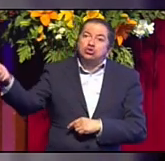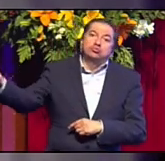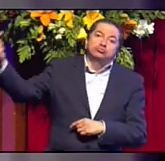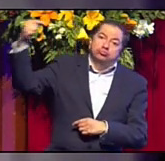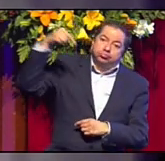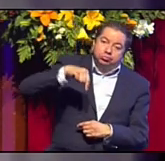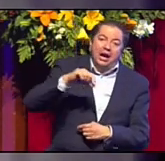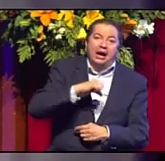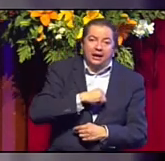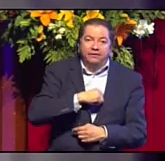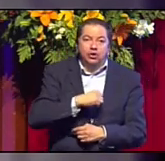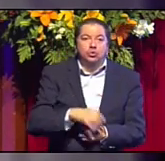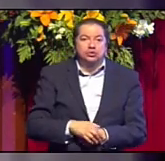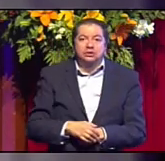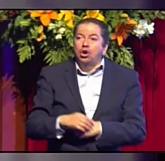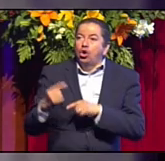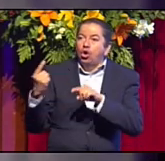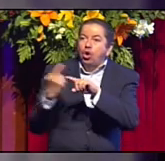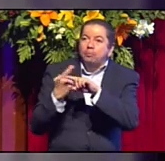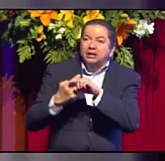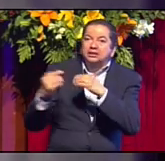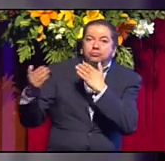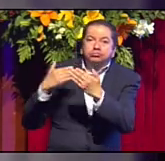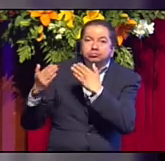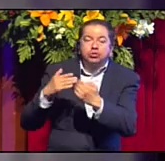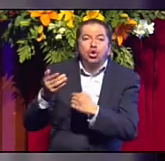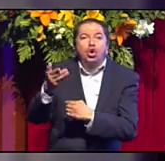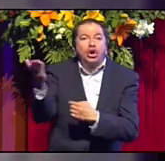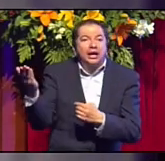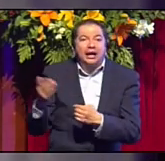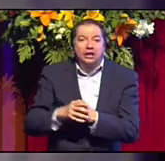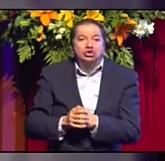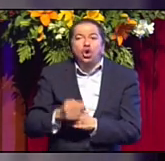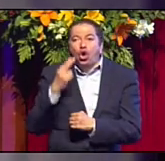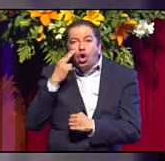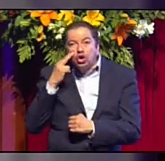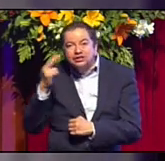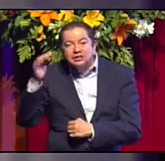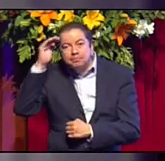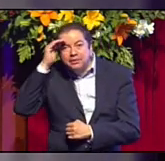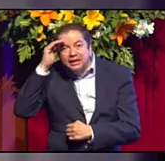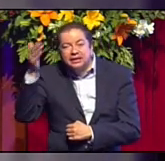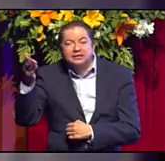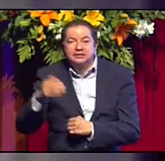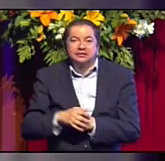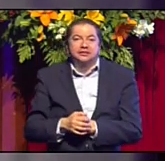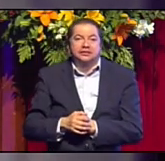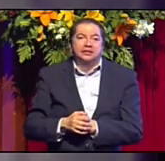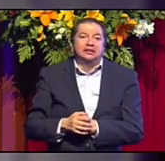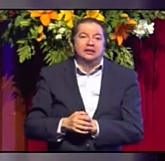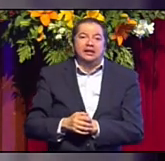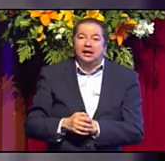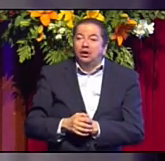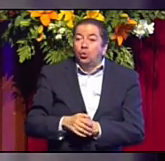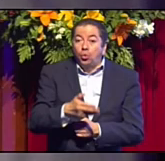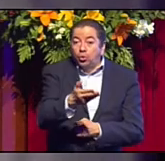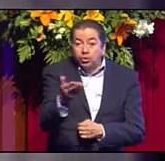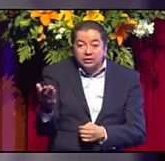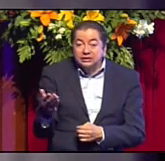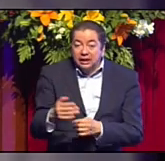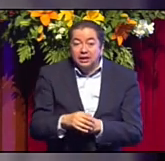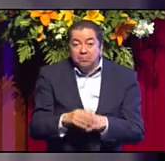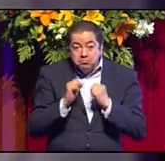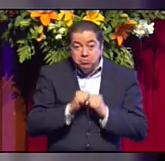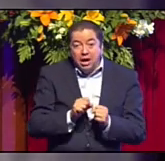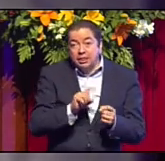Vicuña. Ellos los vamos a poder conversar con ellos, vamos a poder conocer su experiencia. Que nadie se prive de la oportunidad de estar en un momento